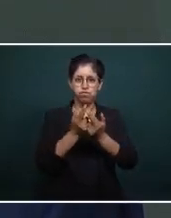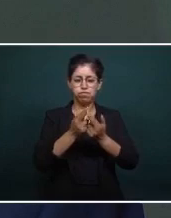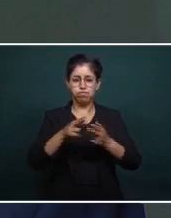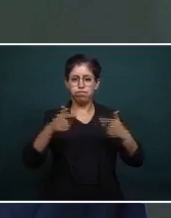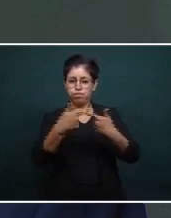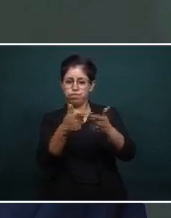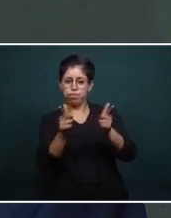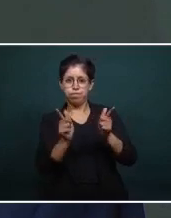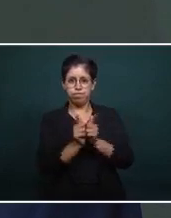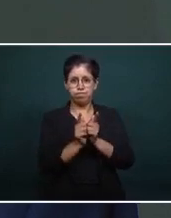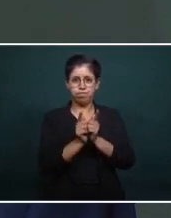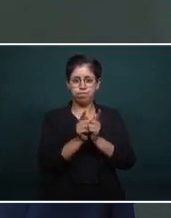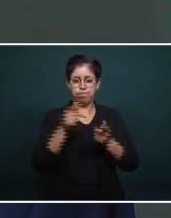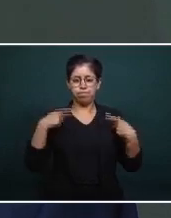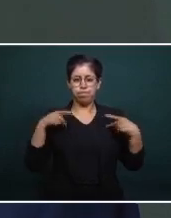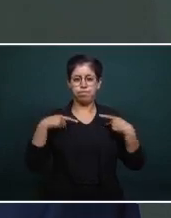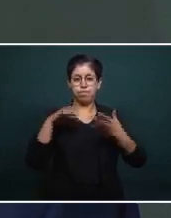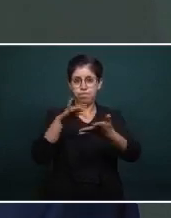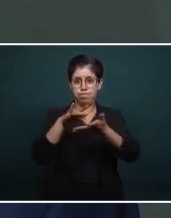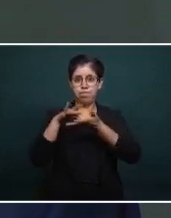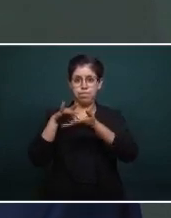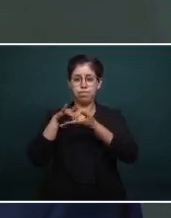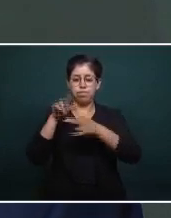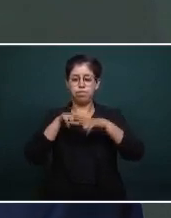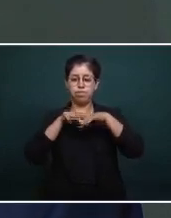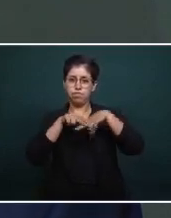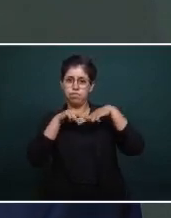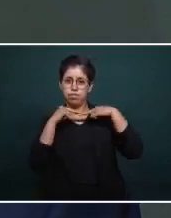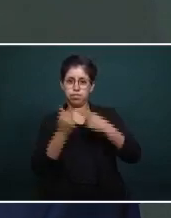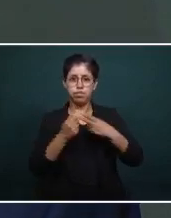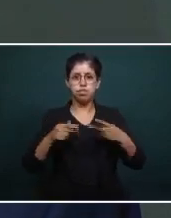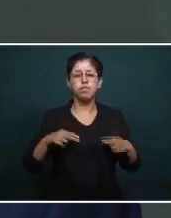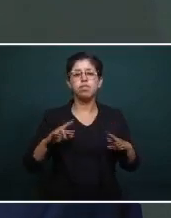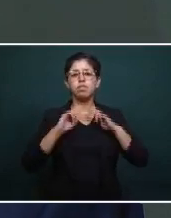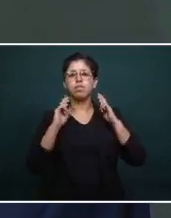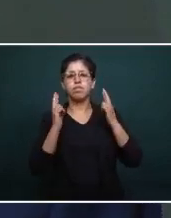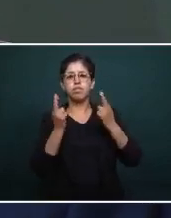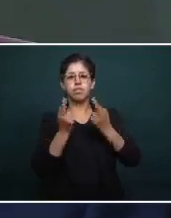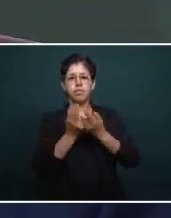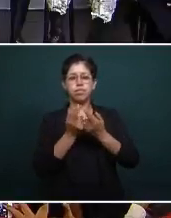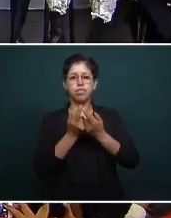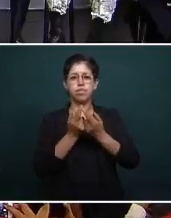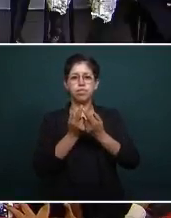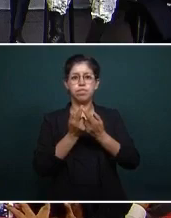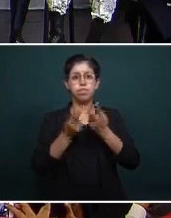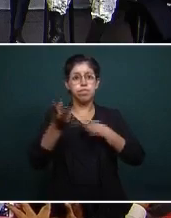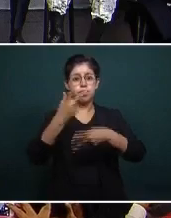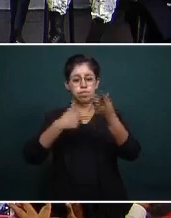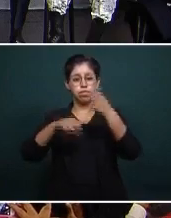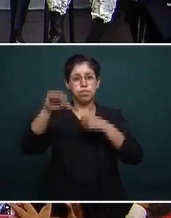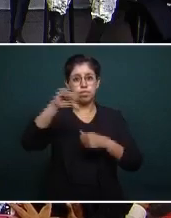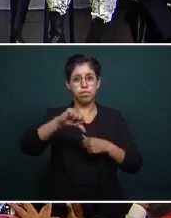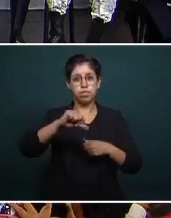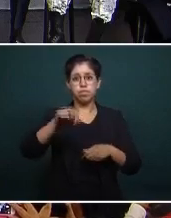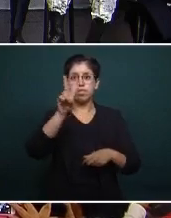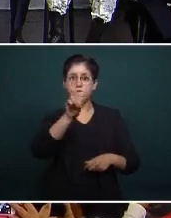Seguridad, todos los que estamos el día de hoy aquí en Valle de Bravo.